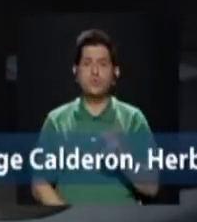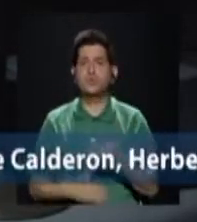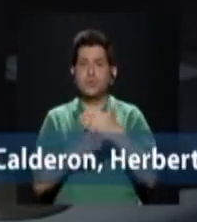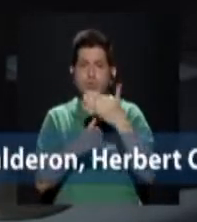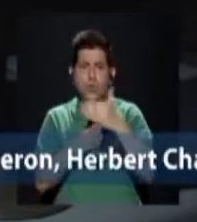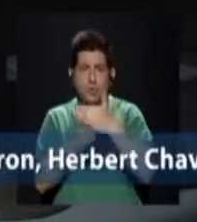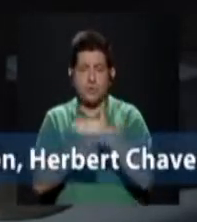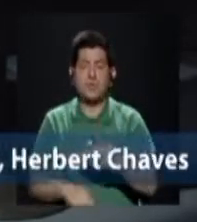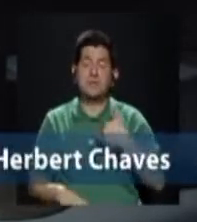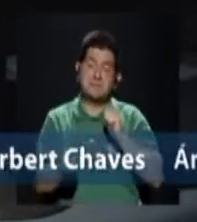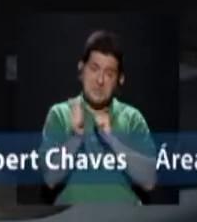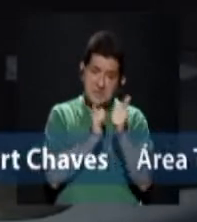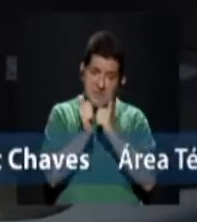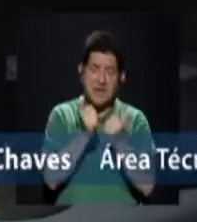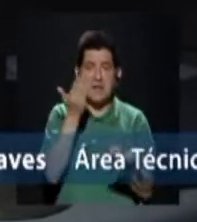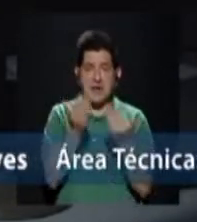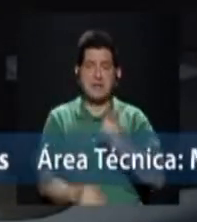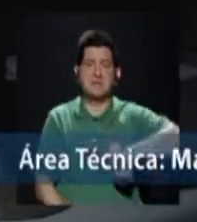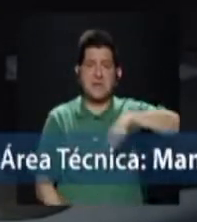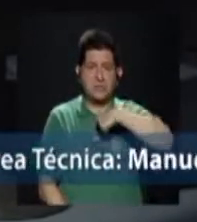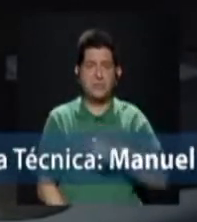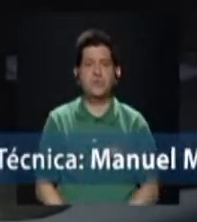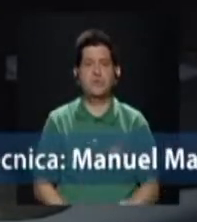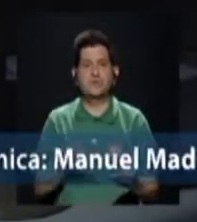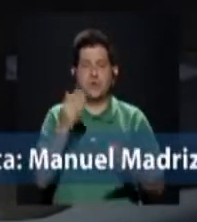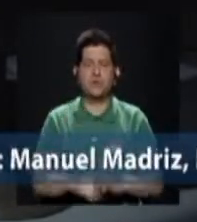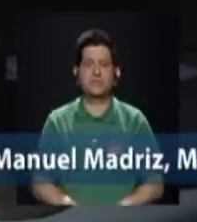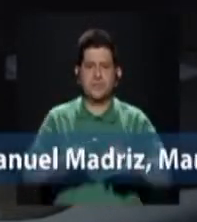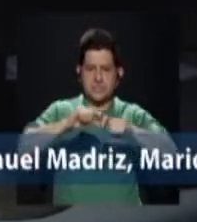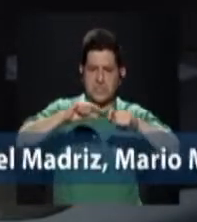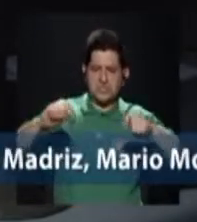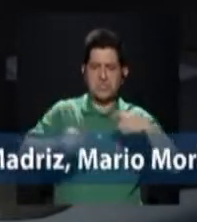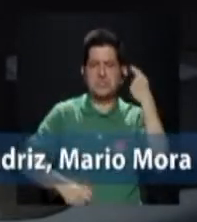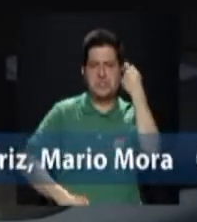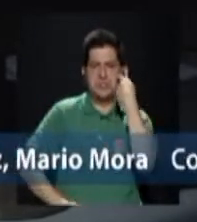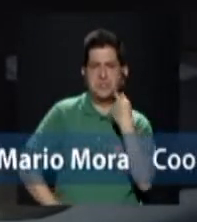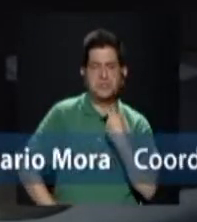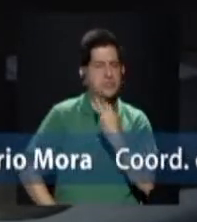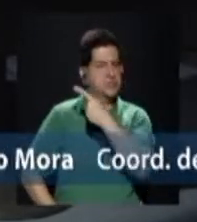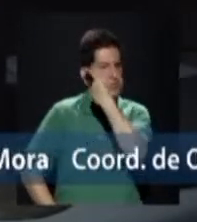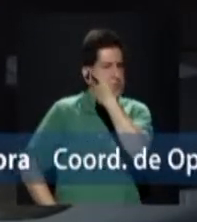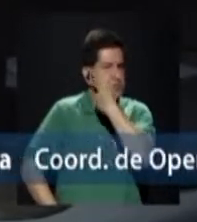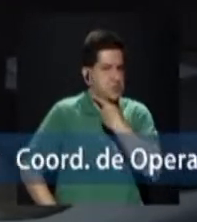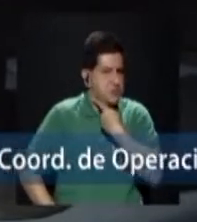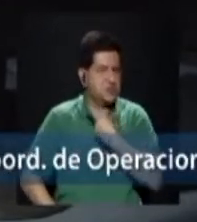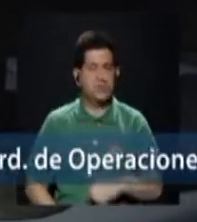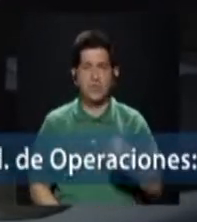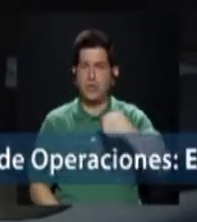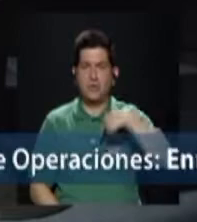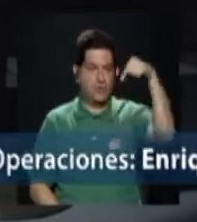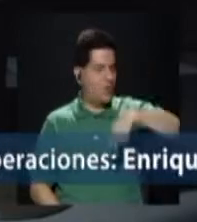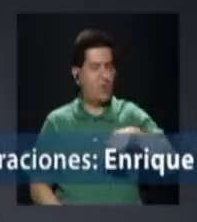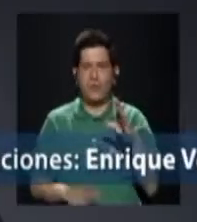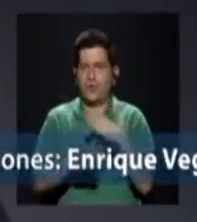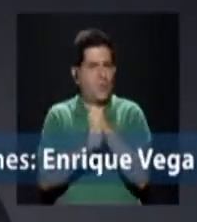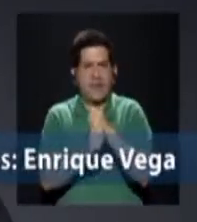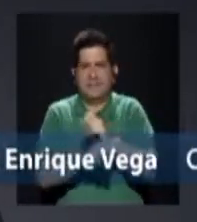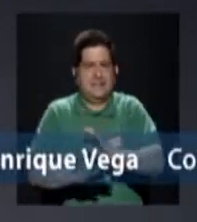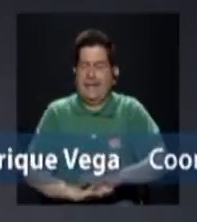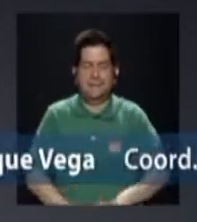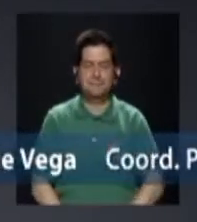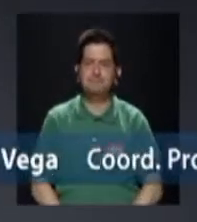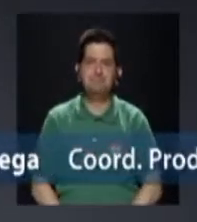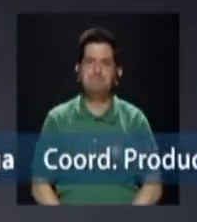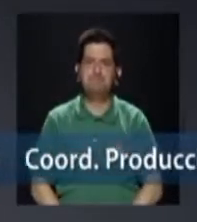vez tenga la competencia si nos afeitamos con navajas de esas de cortar piel, ¿verdad? Y yo ahí no me atrevo. Pues yo diría